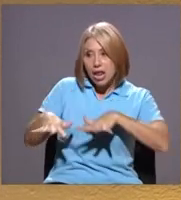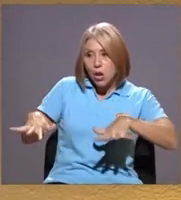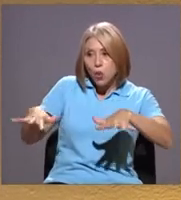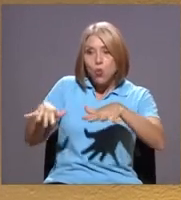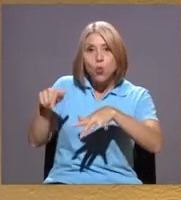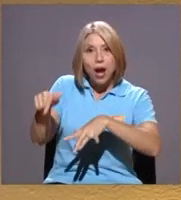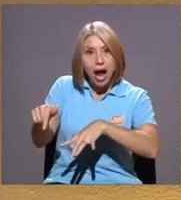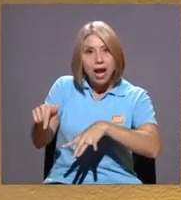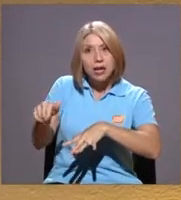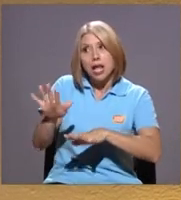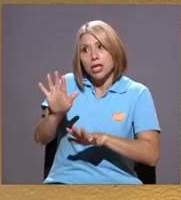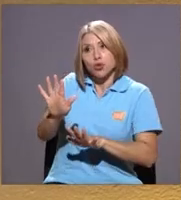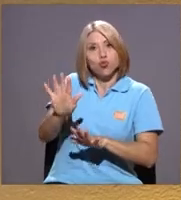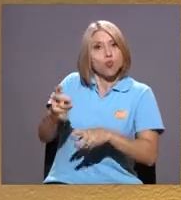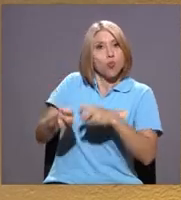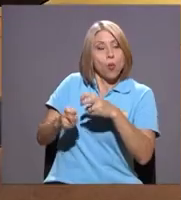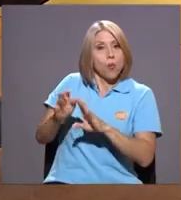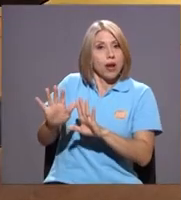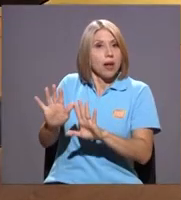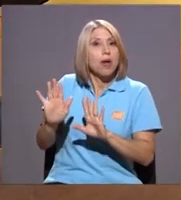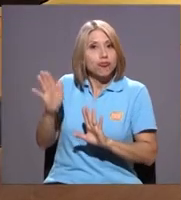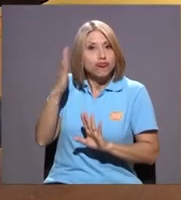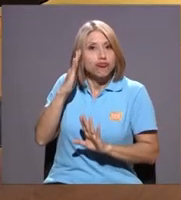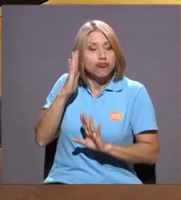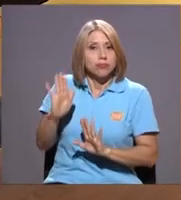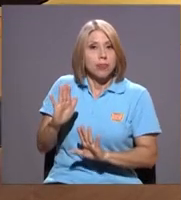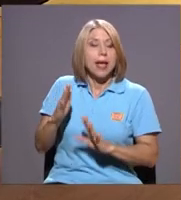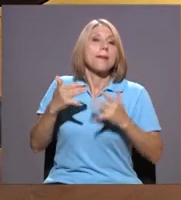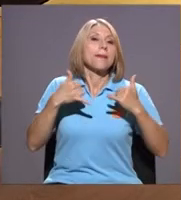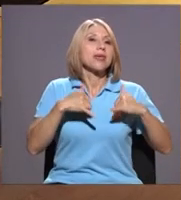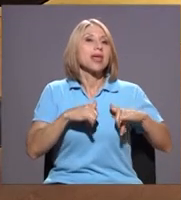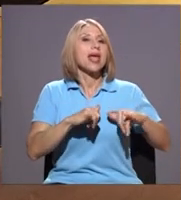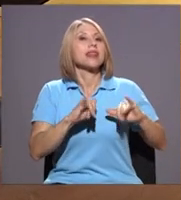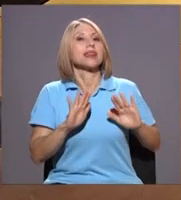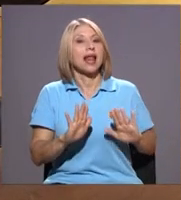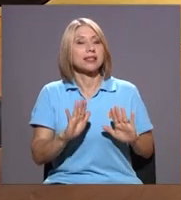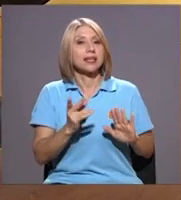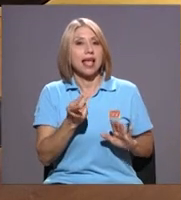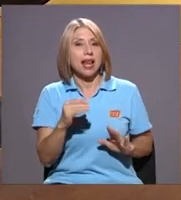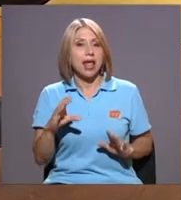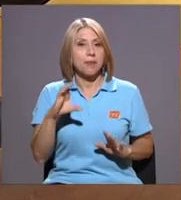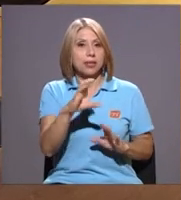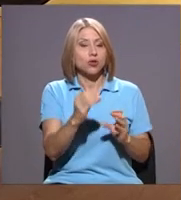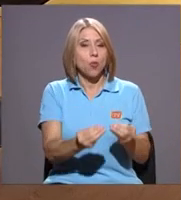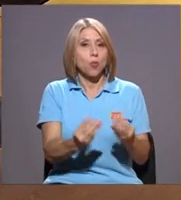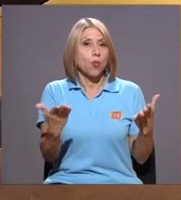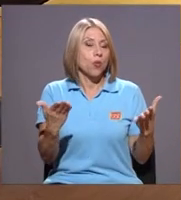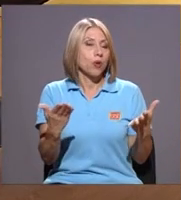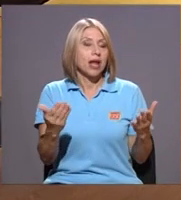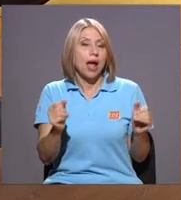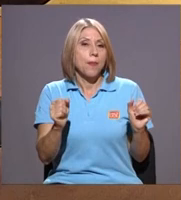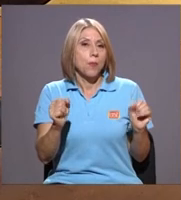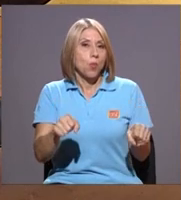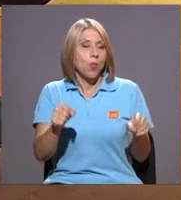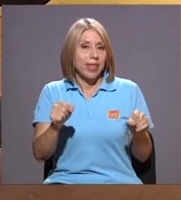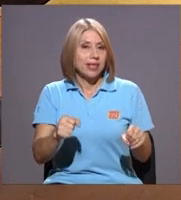su bronca, su problema, mientras que la inversión pública puede ser